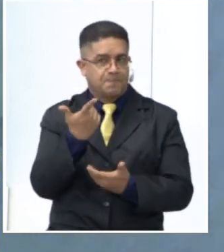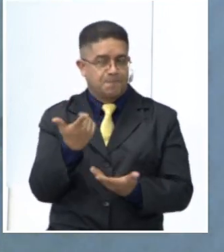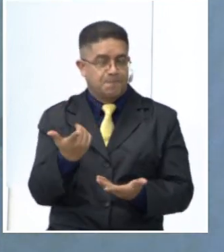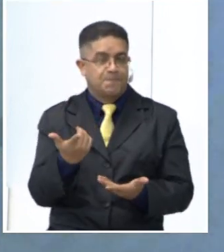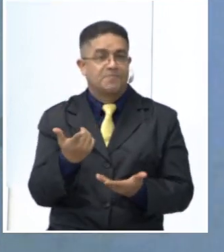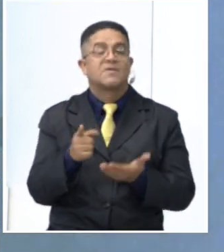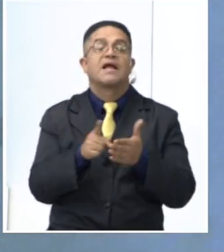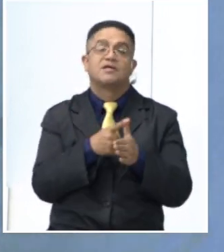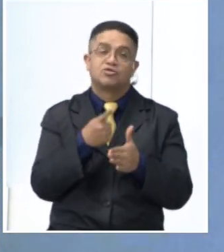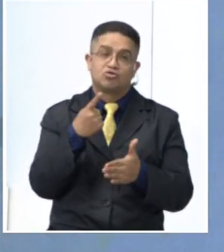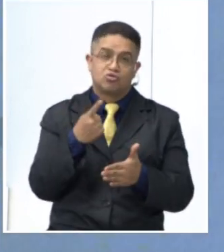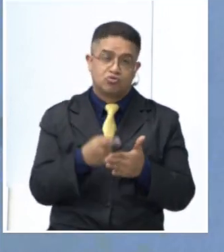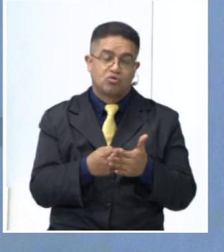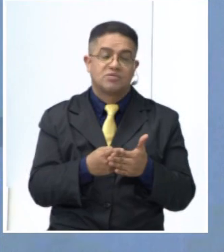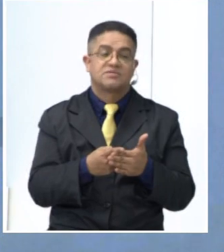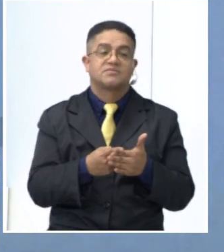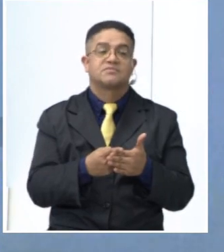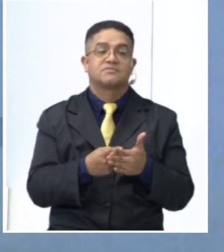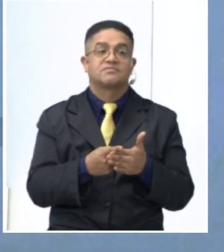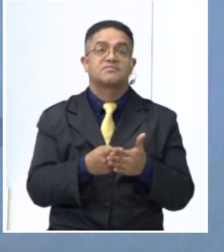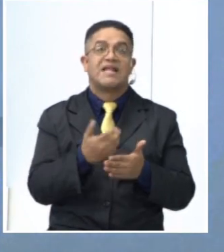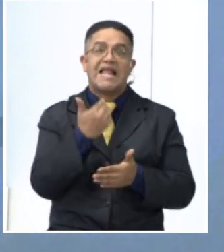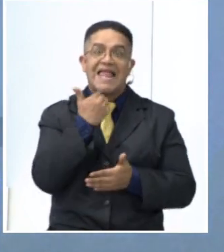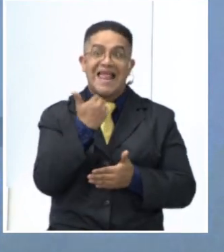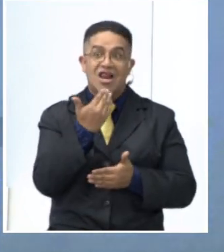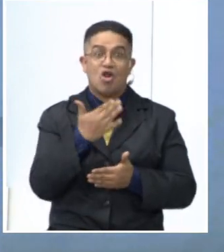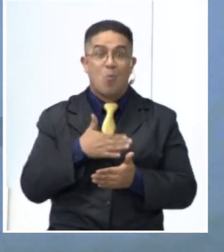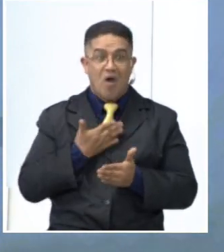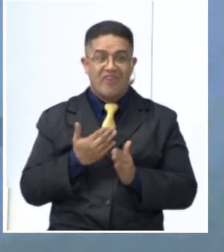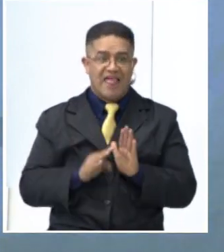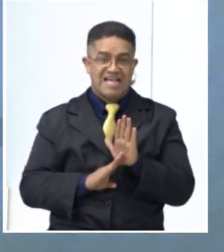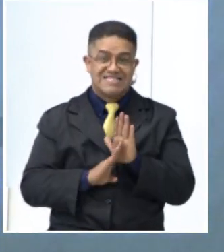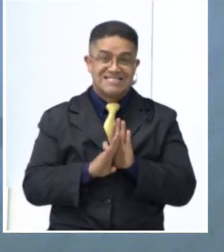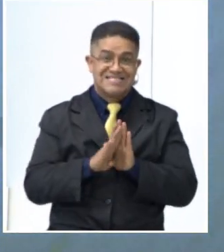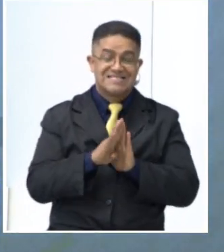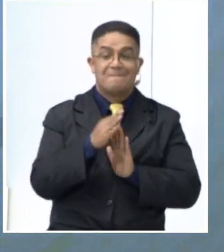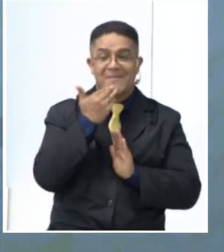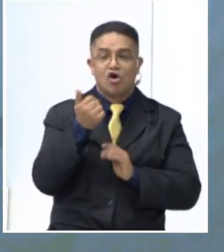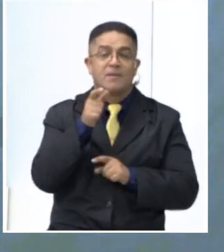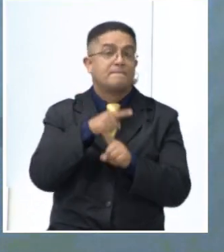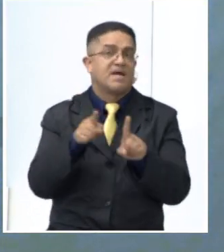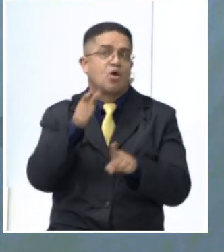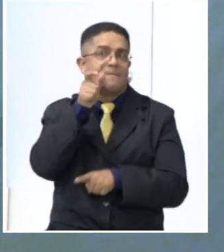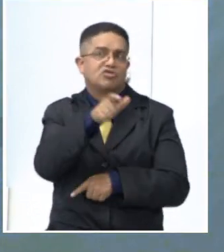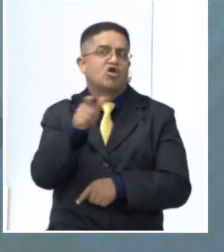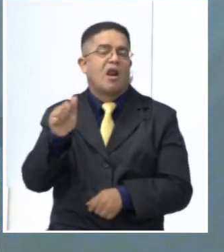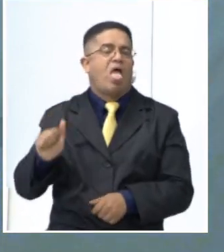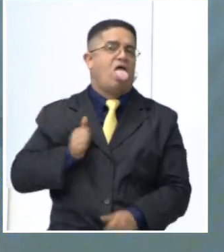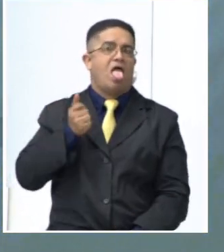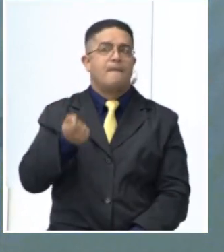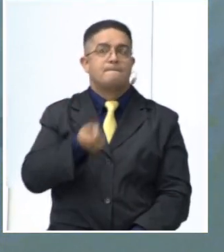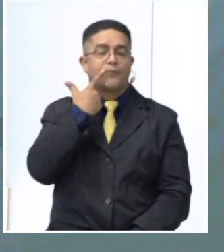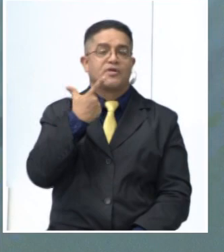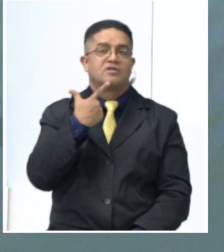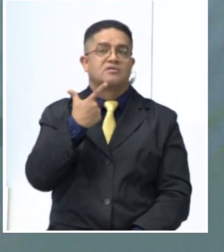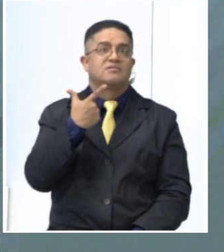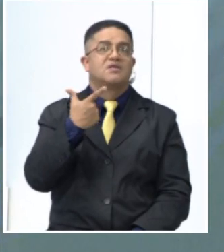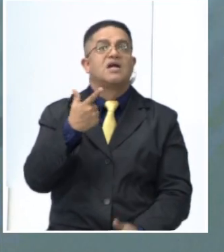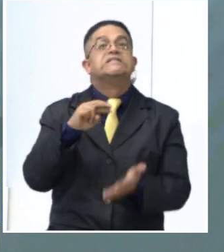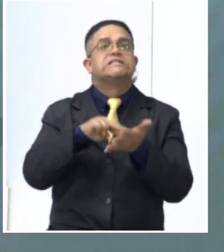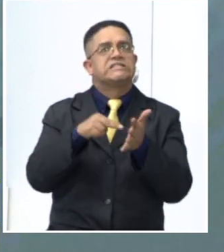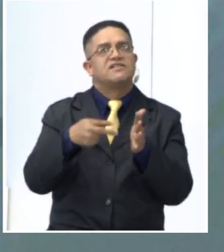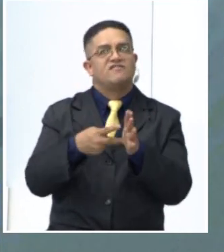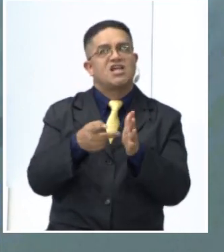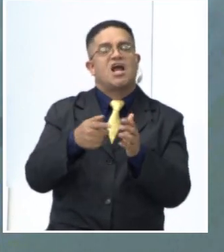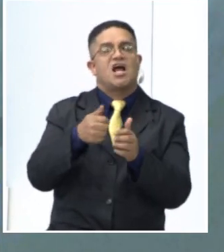pudiésemos mejorar un proceso de forma sencilla, vamos a tener que recurrir, si esta persona ha hecho resistencia, a antibióticos mucho más fuertes, en